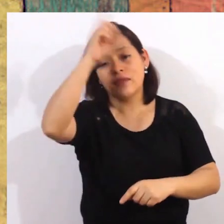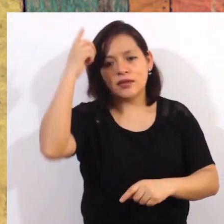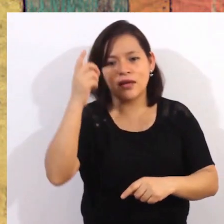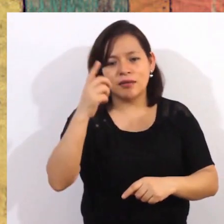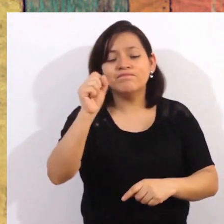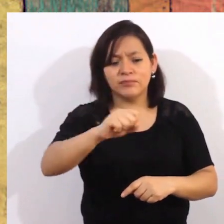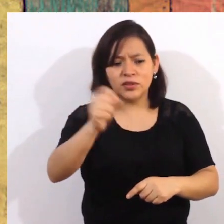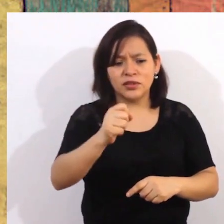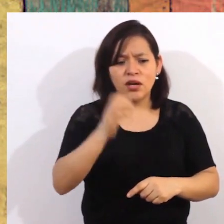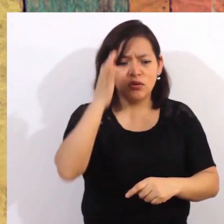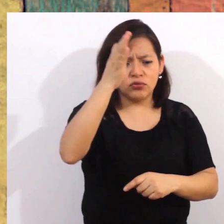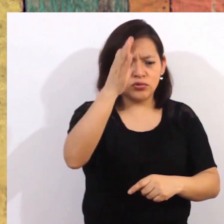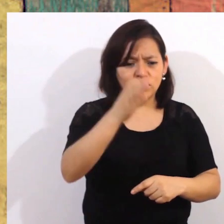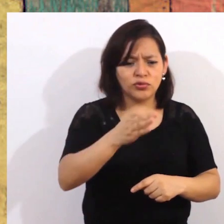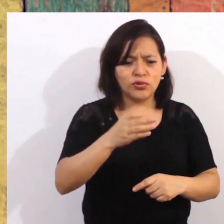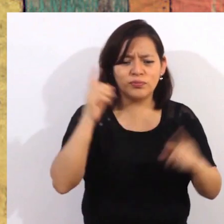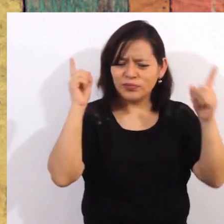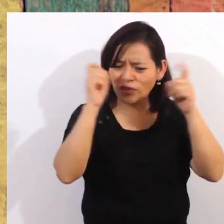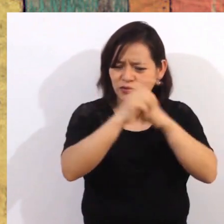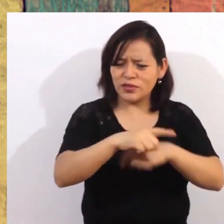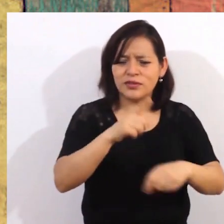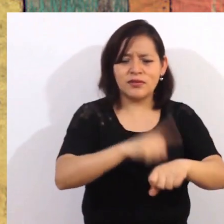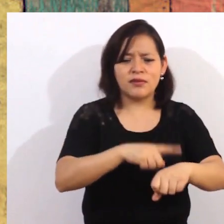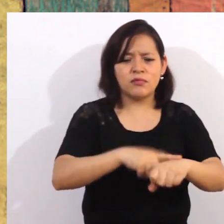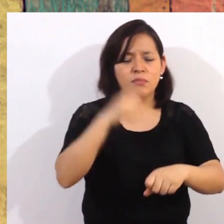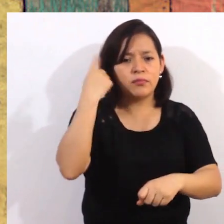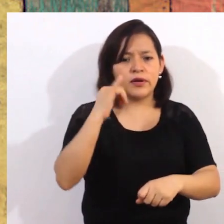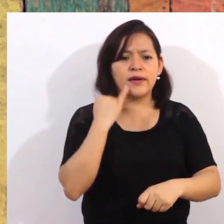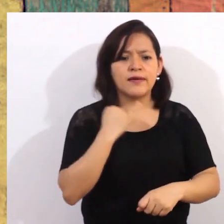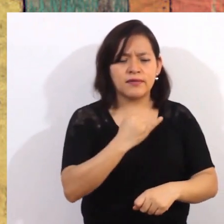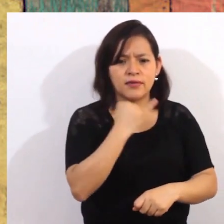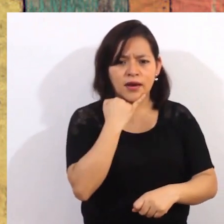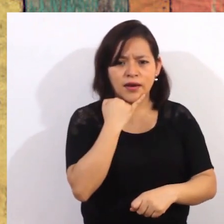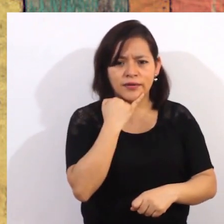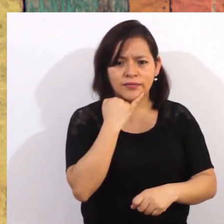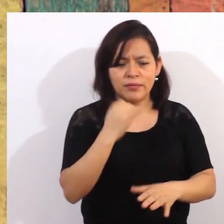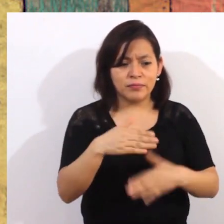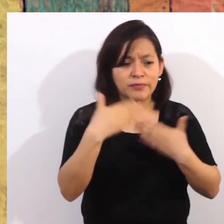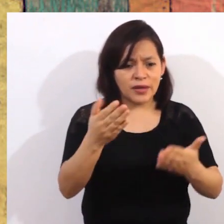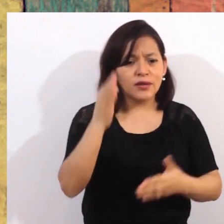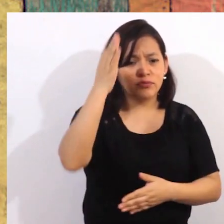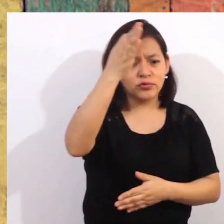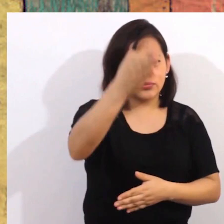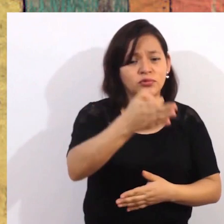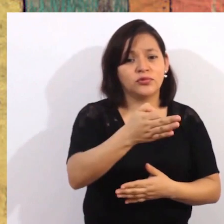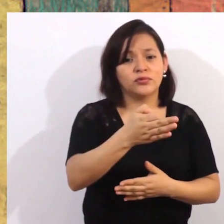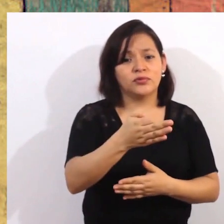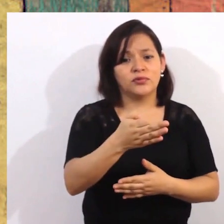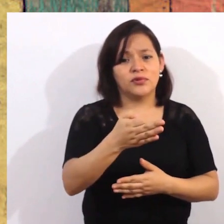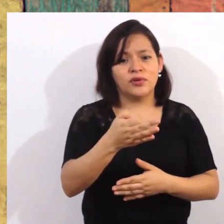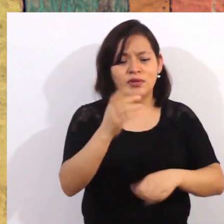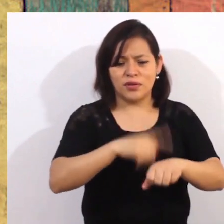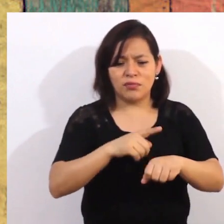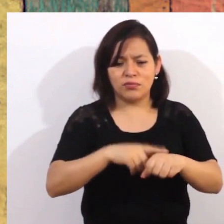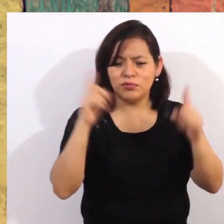Israel, un tiempo que también en alguna medida serviría como el prototipo, con algunos personajes, de lo que en